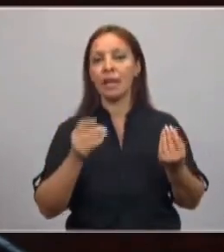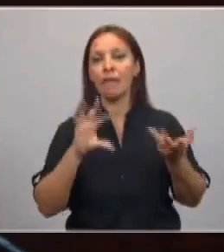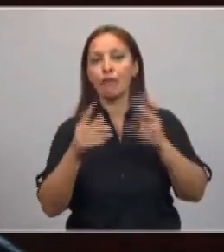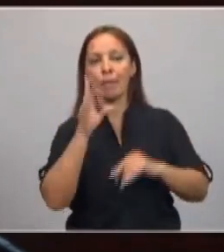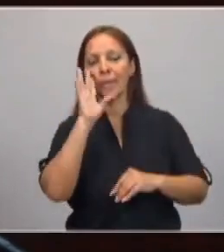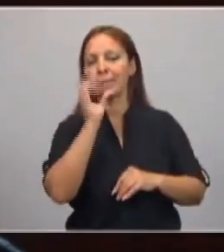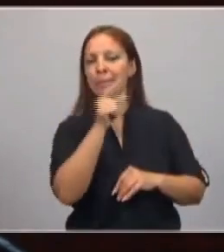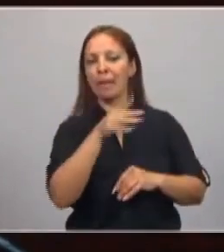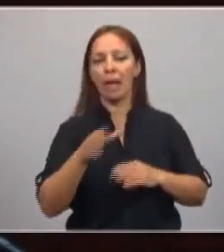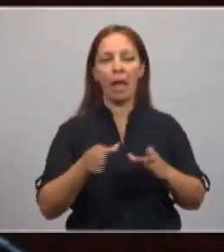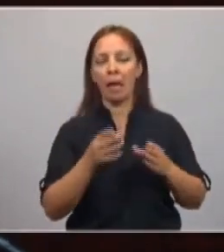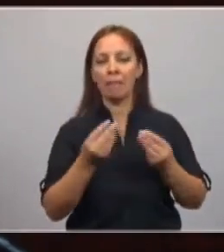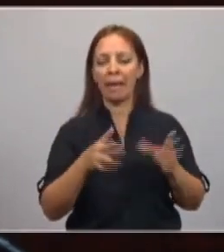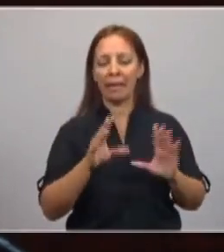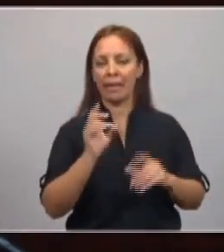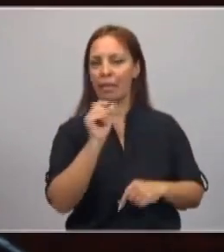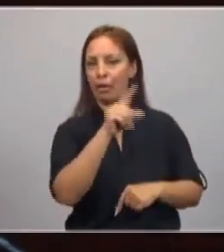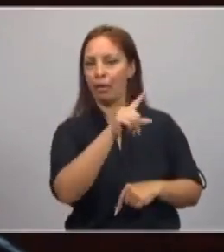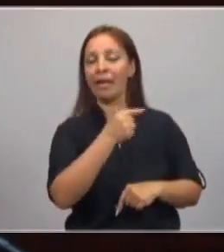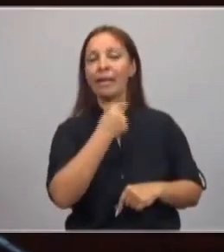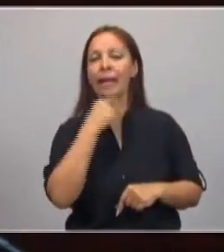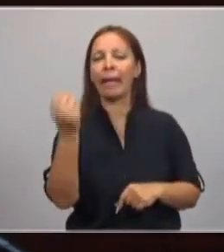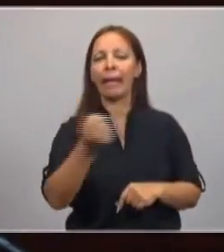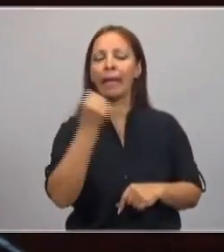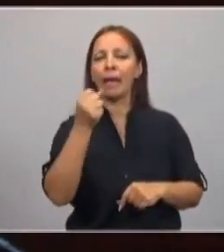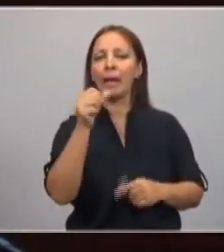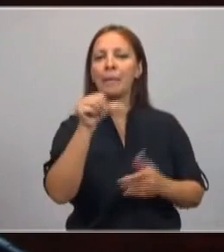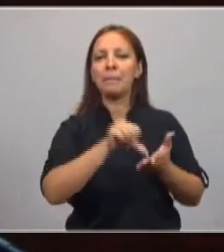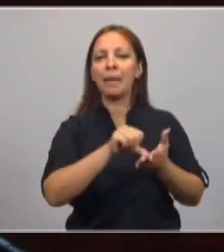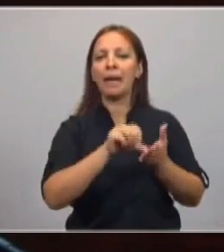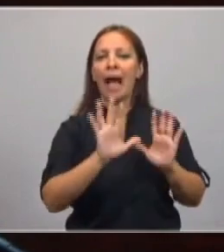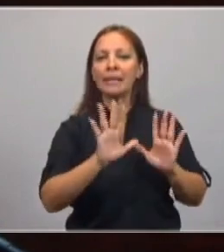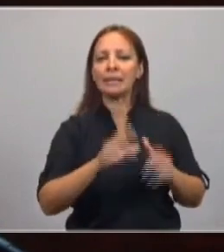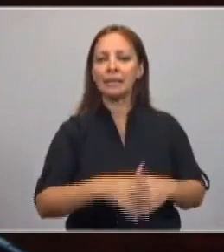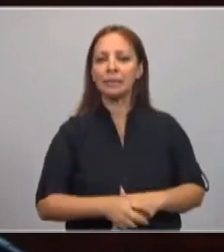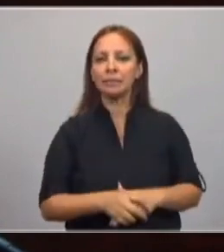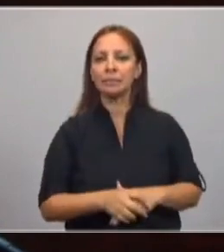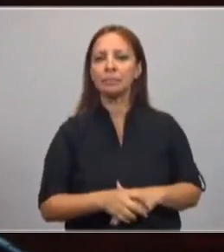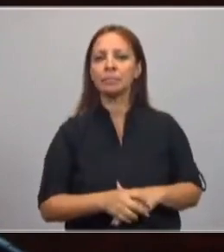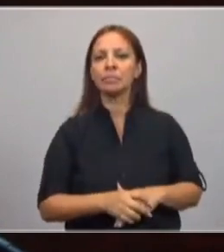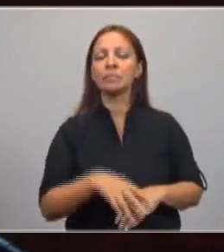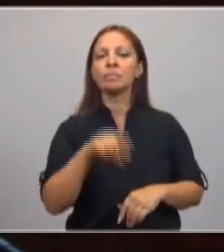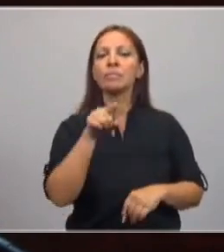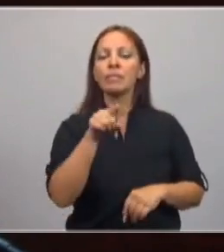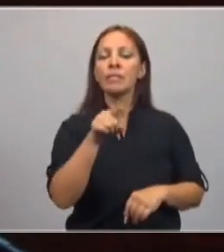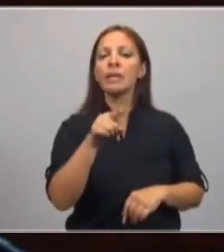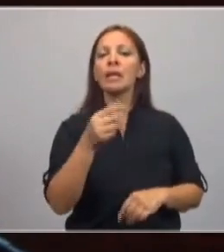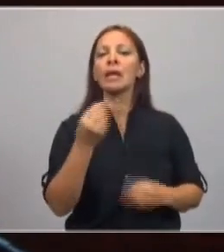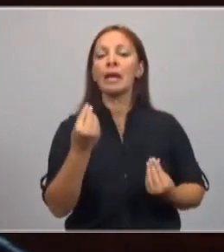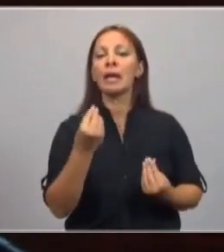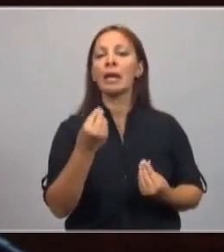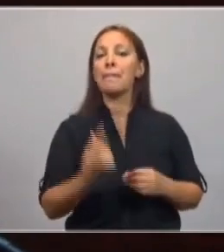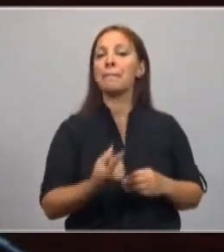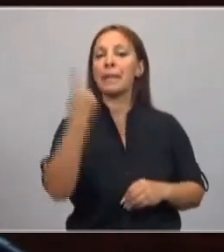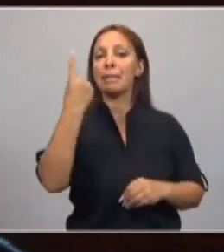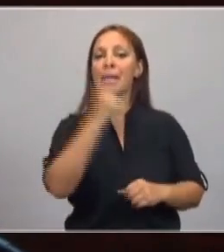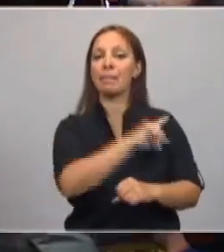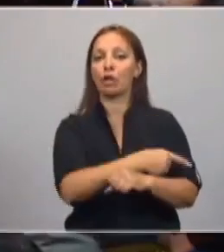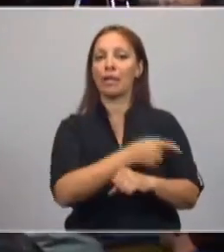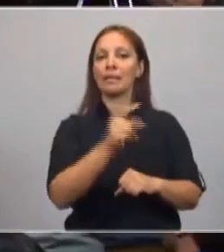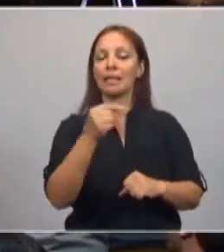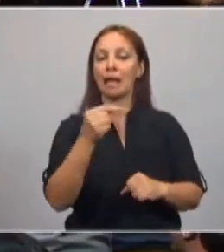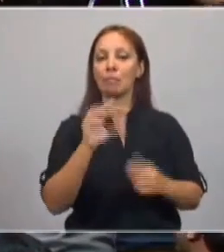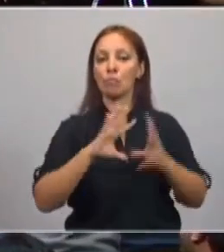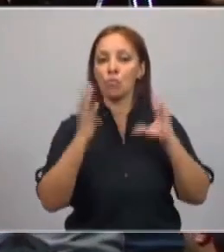presidente, el modelo de país al que aspira a llevarnos. Ha dicho varias veces que Argentina fue la primera potencia mundial